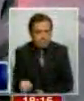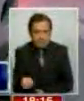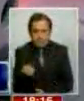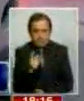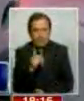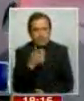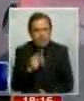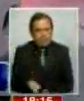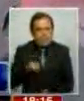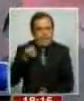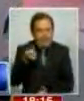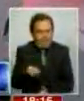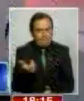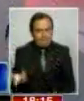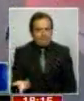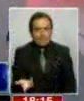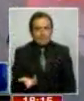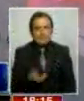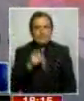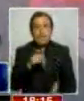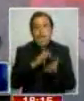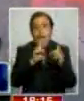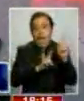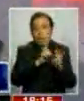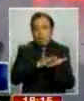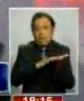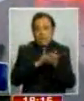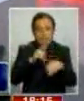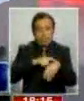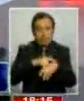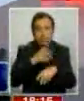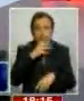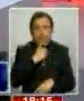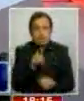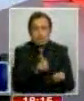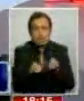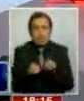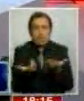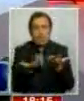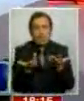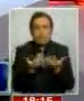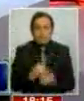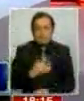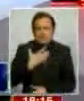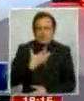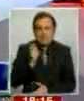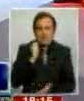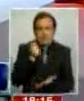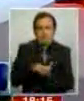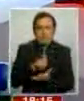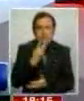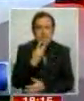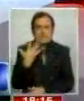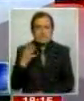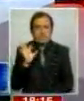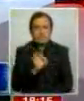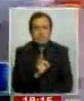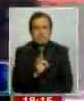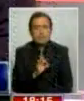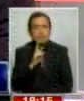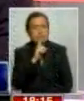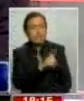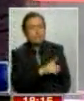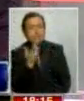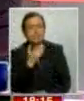devolver. Pero hay un ejemplo que no van a tener ese dinero. No. Y en la práctica van a sentir que están pagando el 35. Matilde, ¿qué pasa con todos los